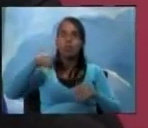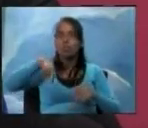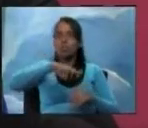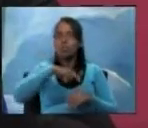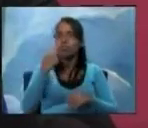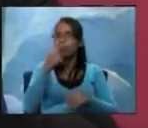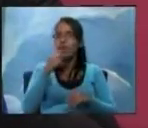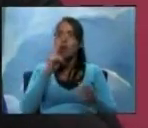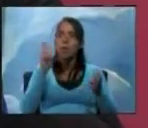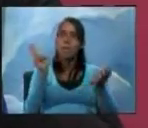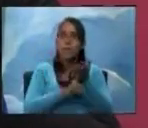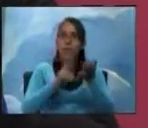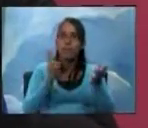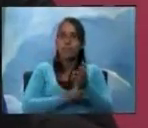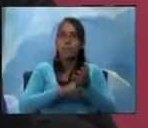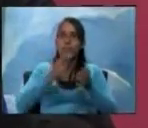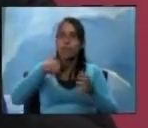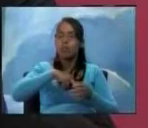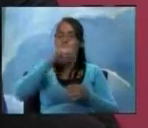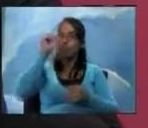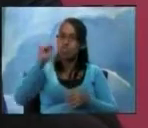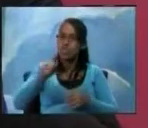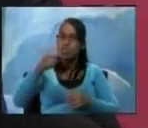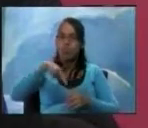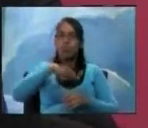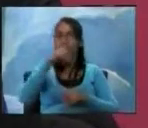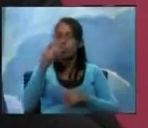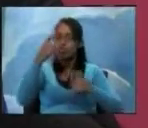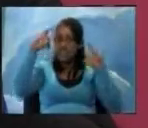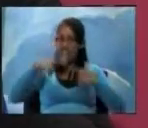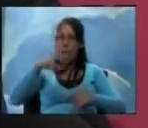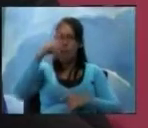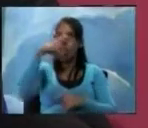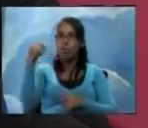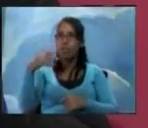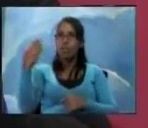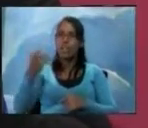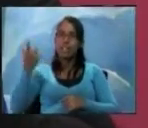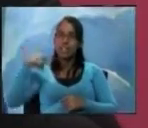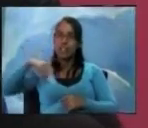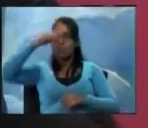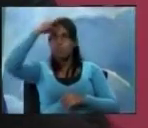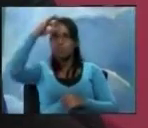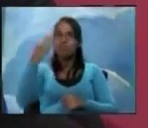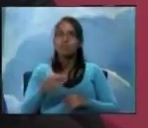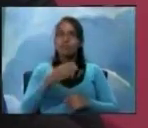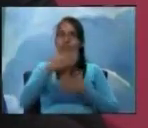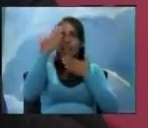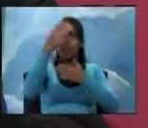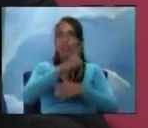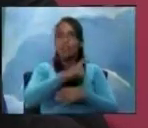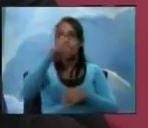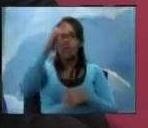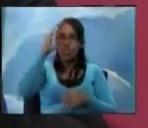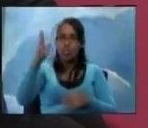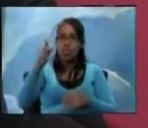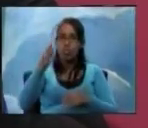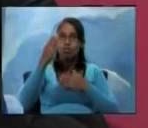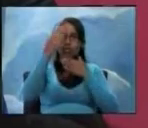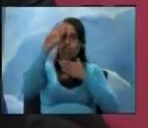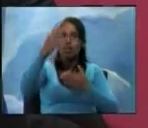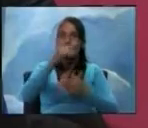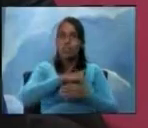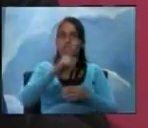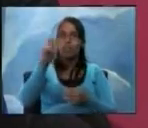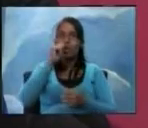labios verdad. Que vuestro sí sea sí, vuestro no sea no. Que tengamos credibilidad delante de Dios y credibilidad delante